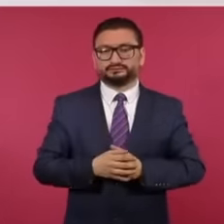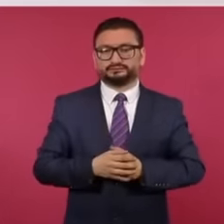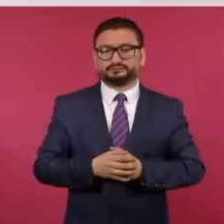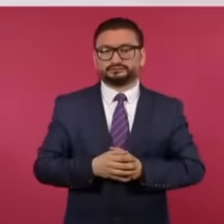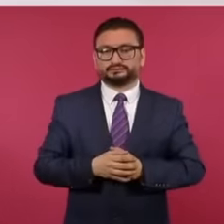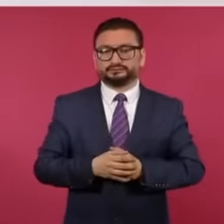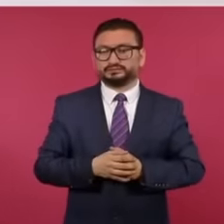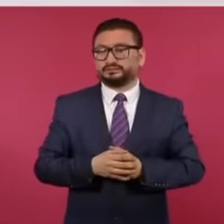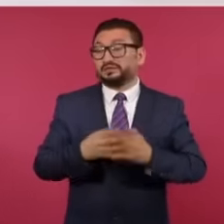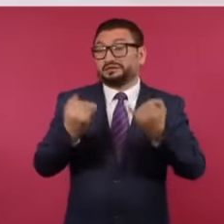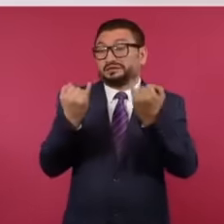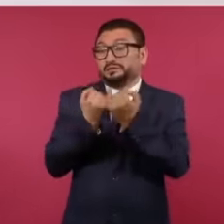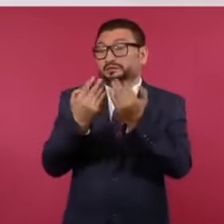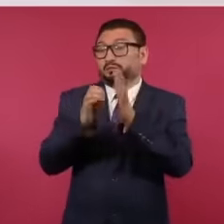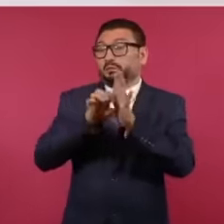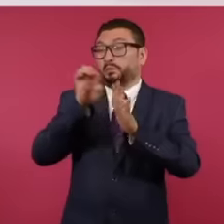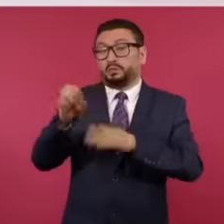es el New York Times.